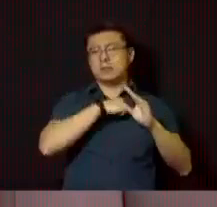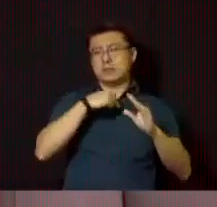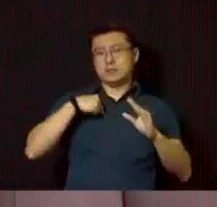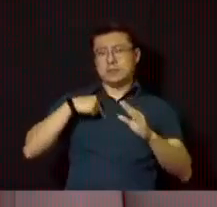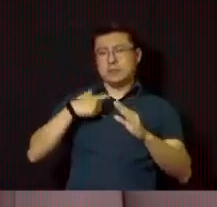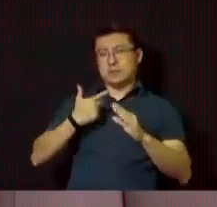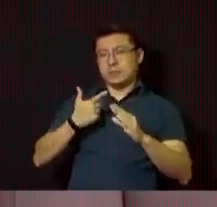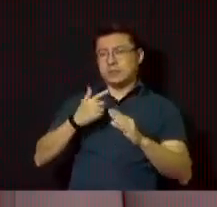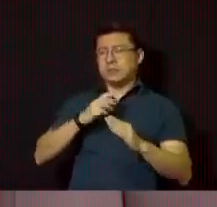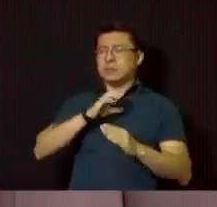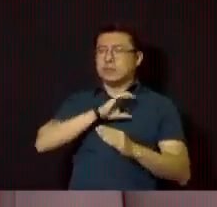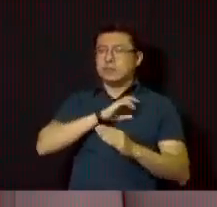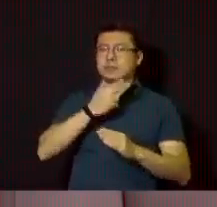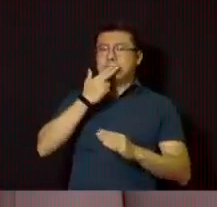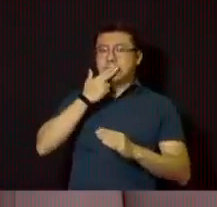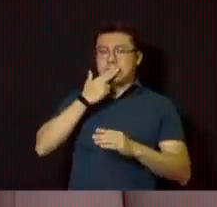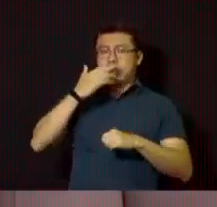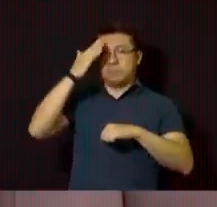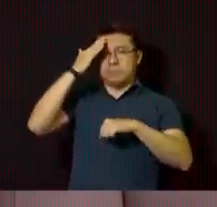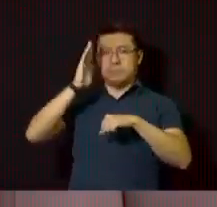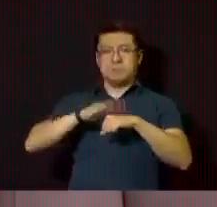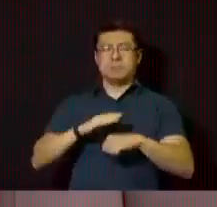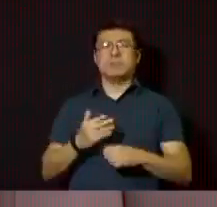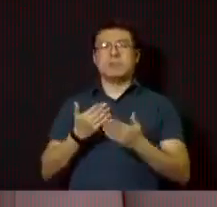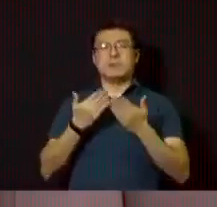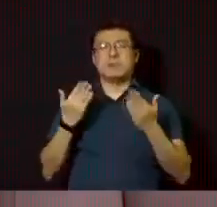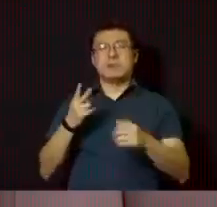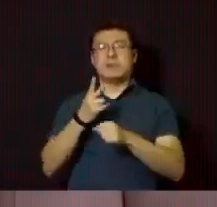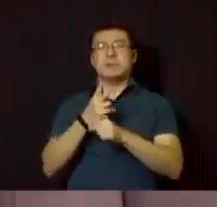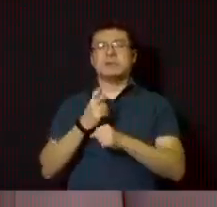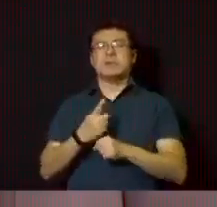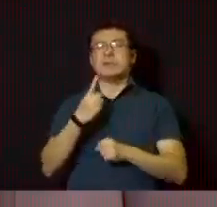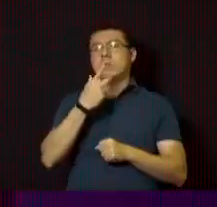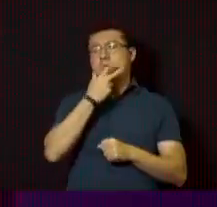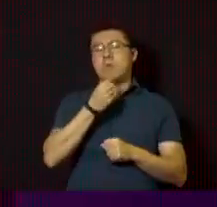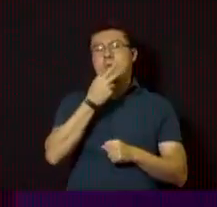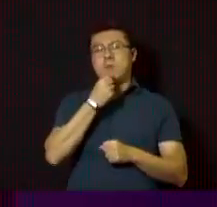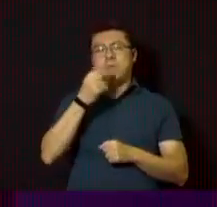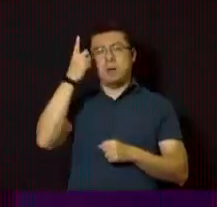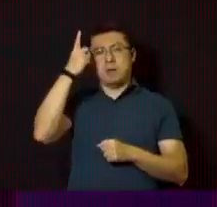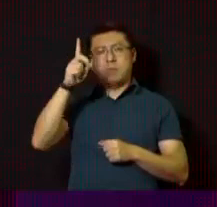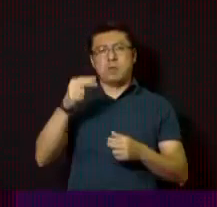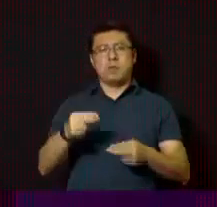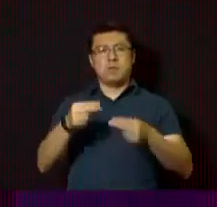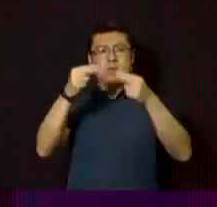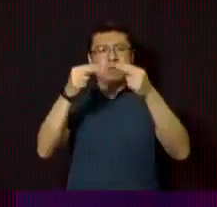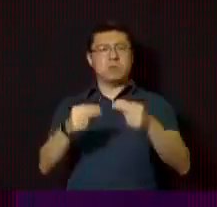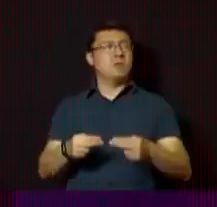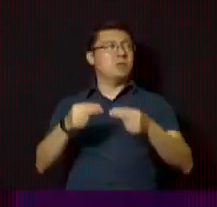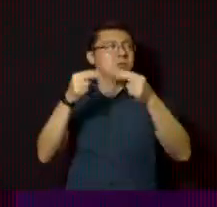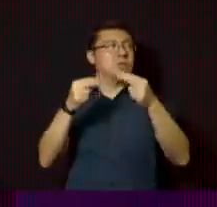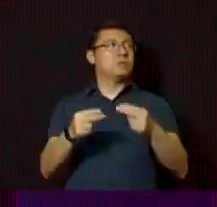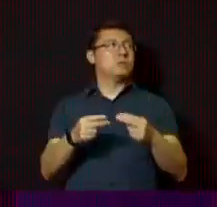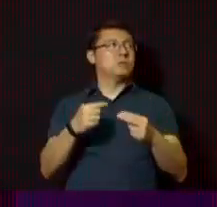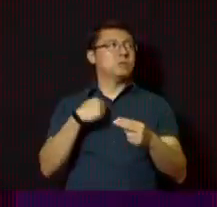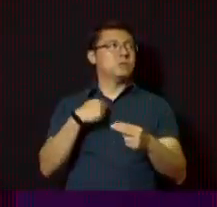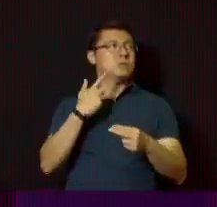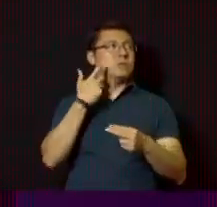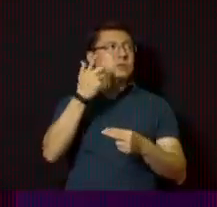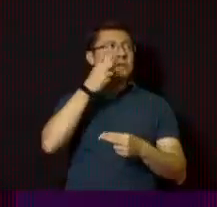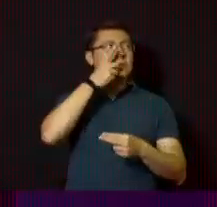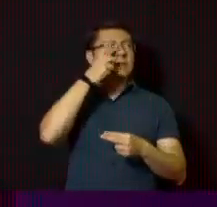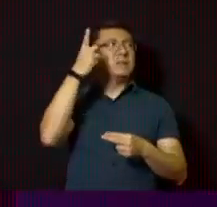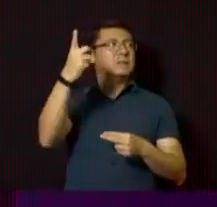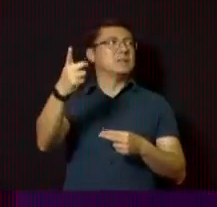Bien, Blanquita, pues vamos a invitar a un empresario que tú conoces muy bien, y quería decirte y preguntarte